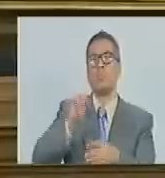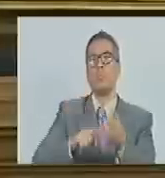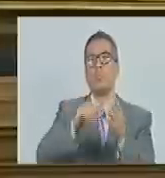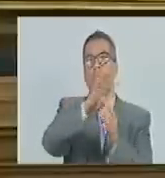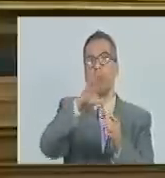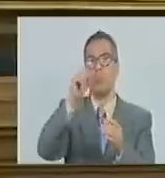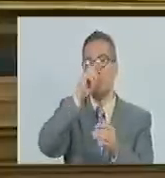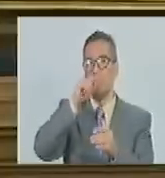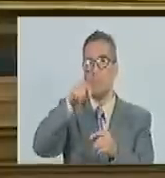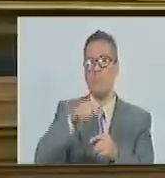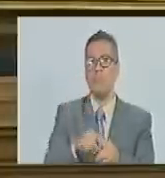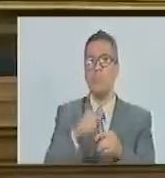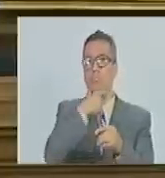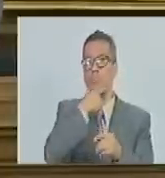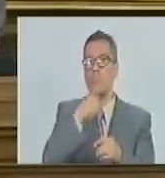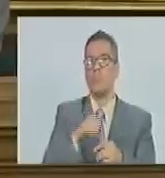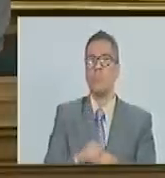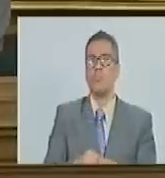años, fue sencilla.